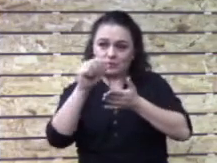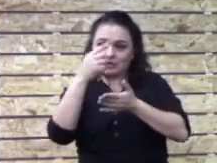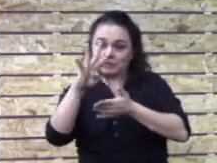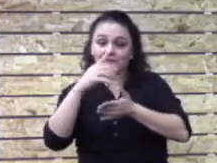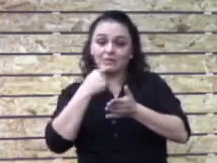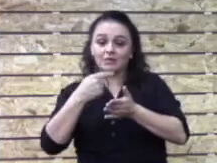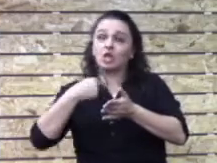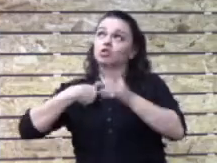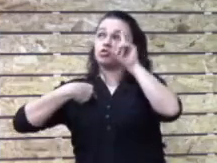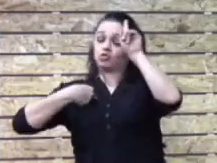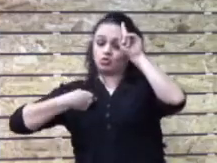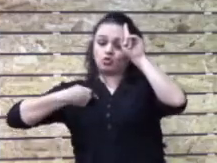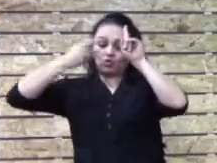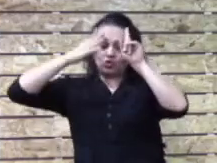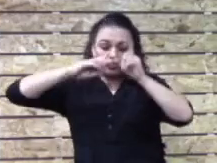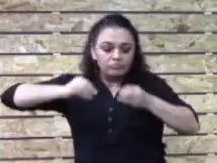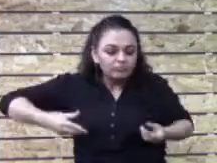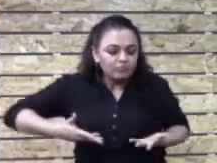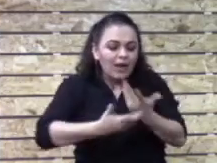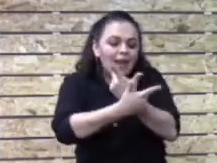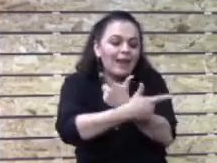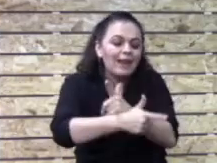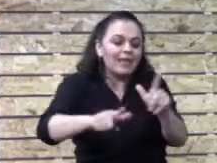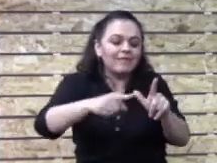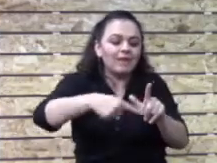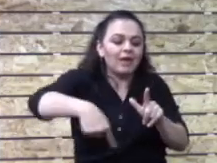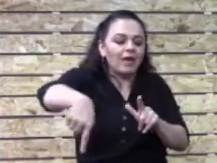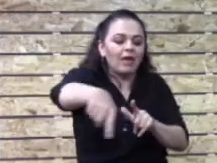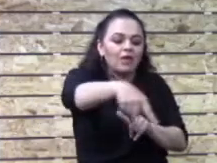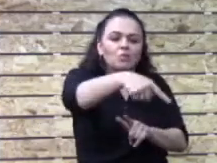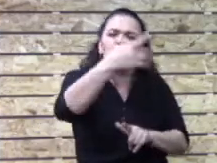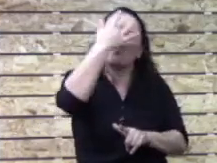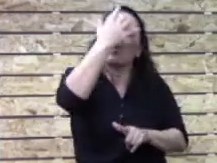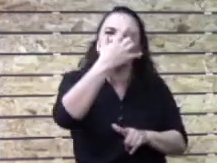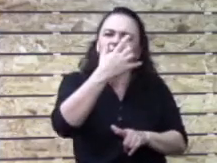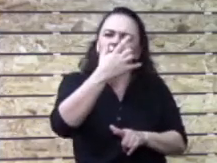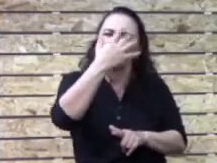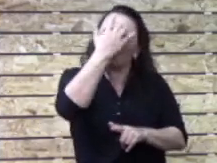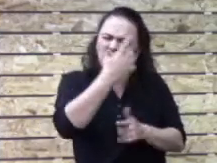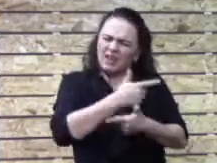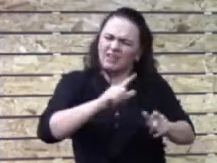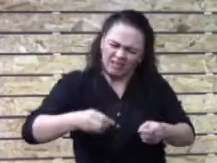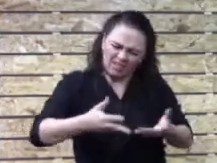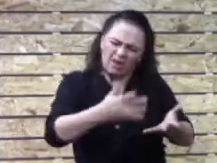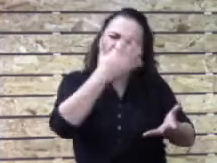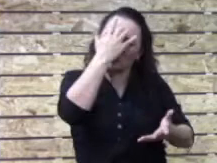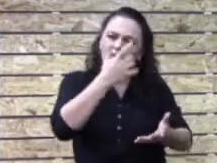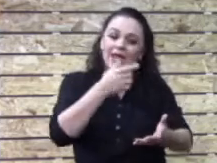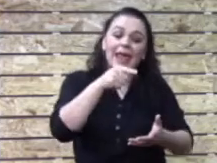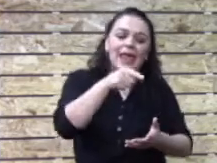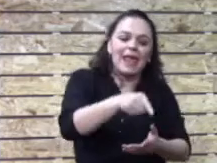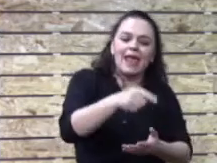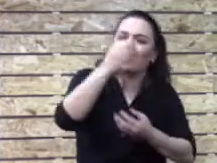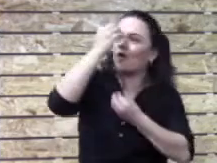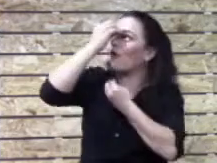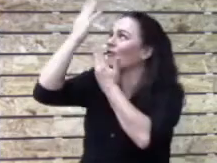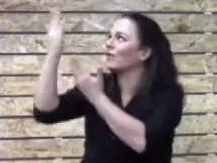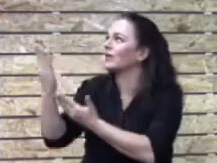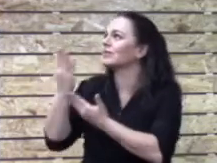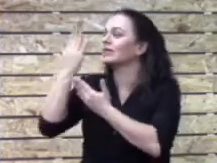librará? Porque Él se acoge a mí. Lo protegeré. ¿Por qué lo